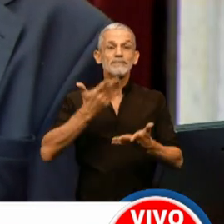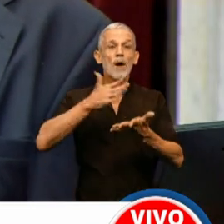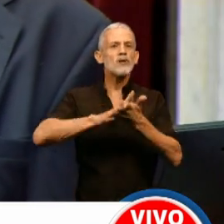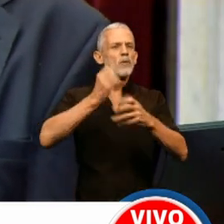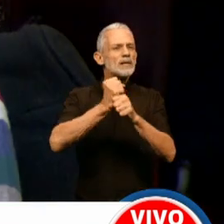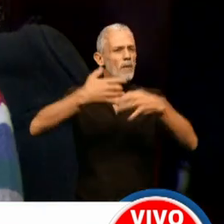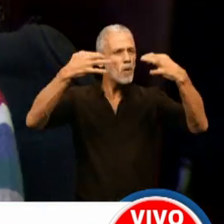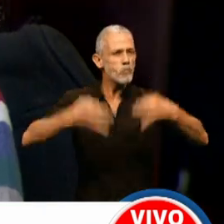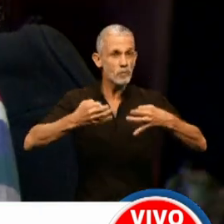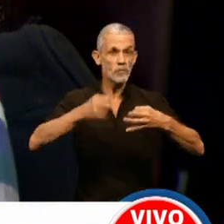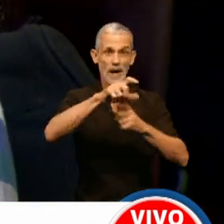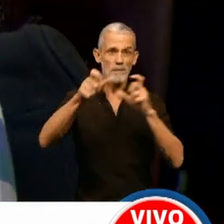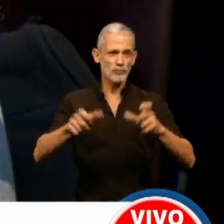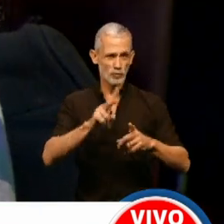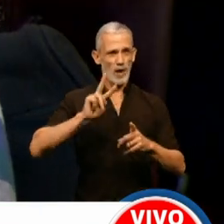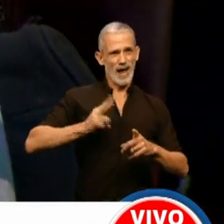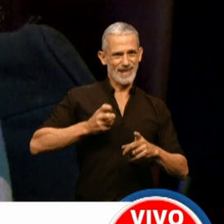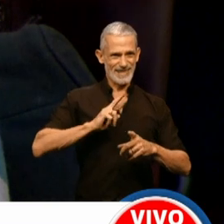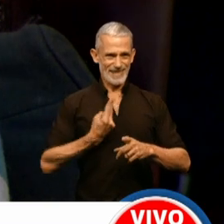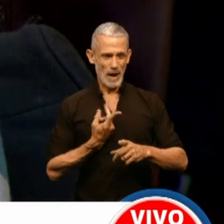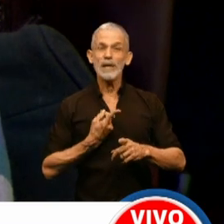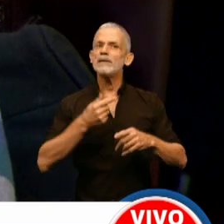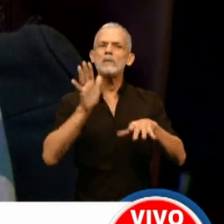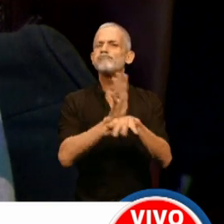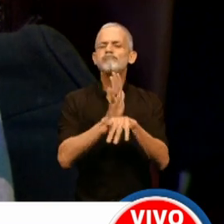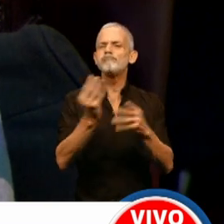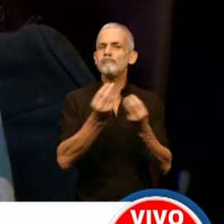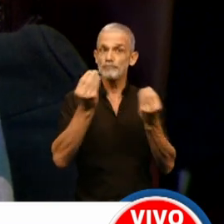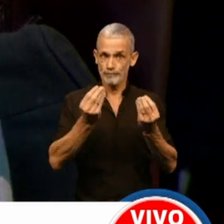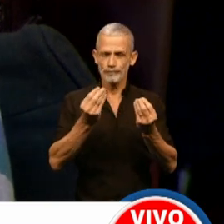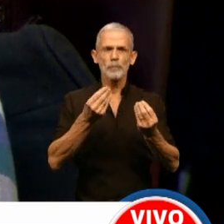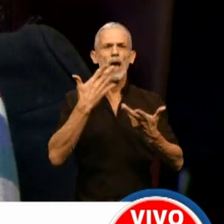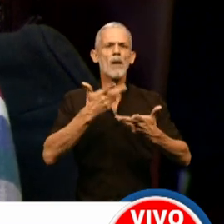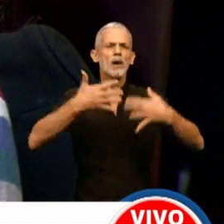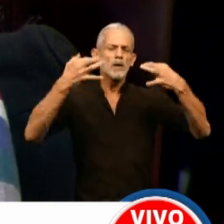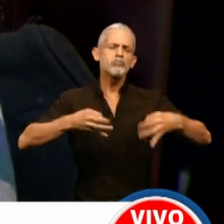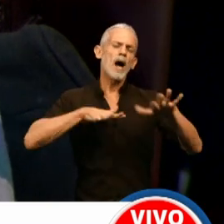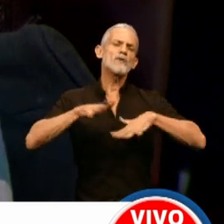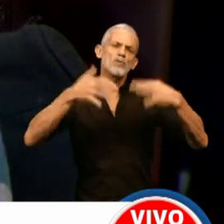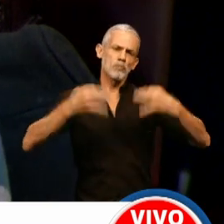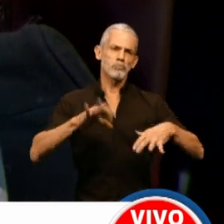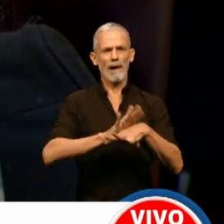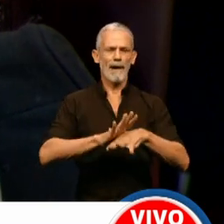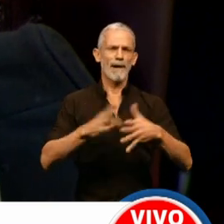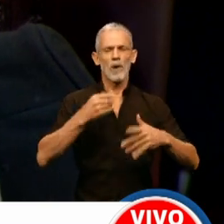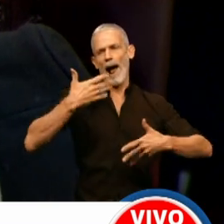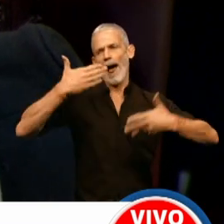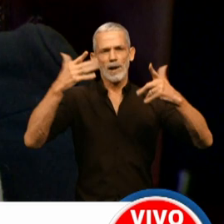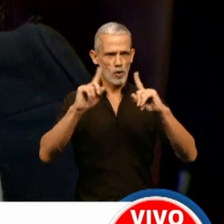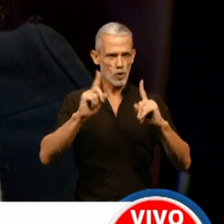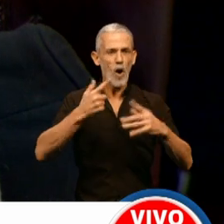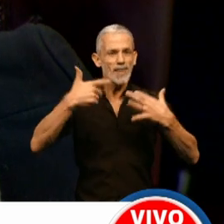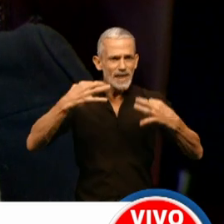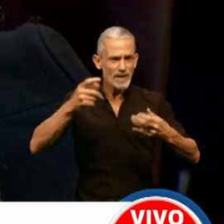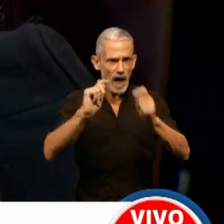trabajo digno para la población travesti trans es hablar de efectos concretos reales e inmediatos